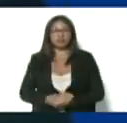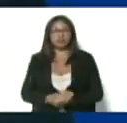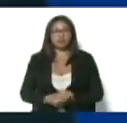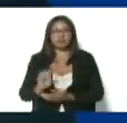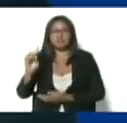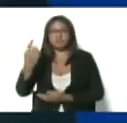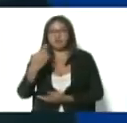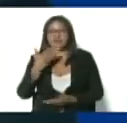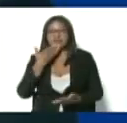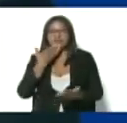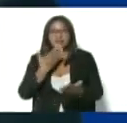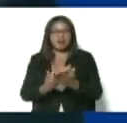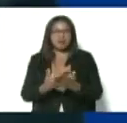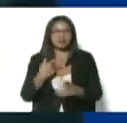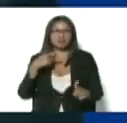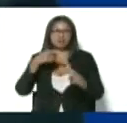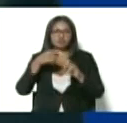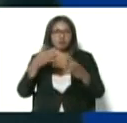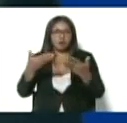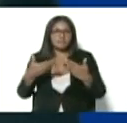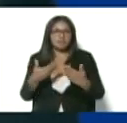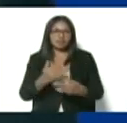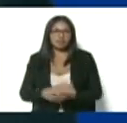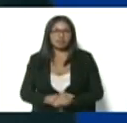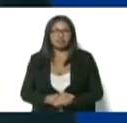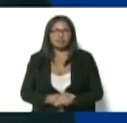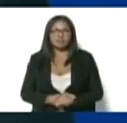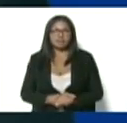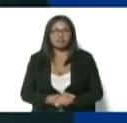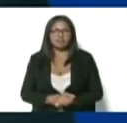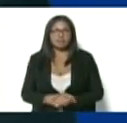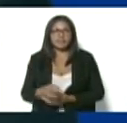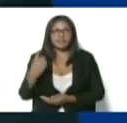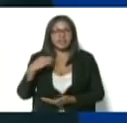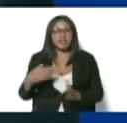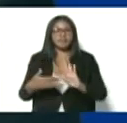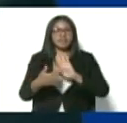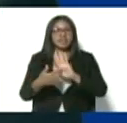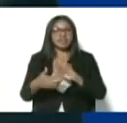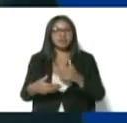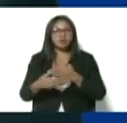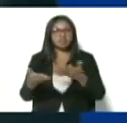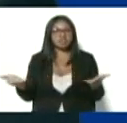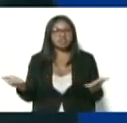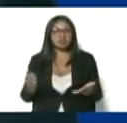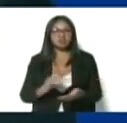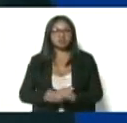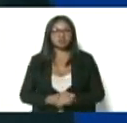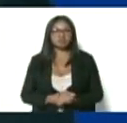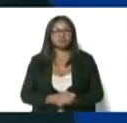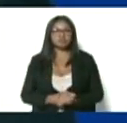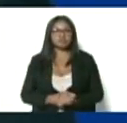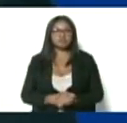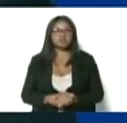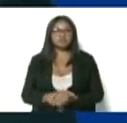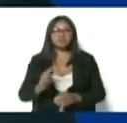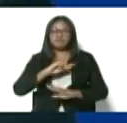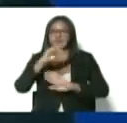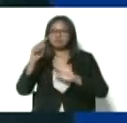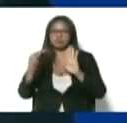agradecido por la designación cuente con mi disposición y entrega a tiempo completo